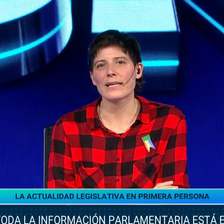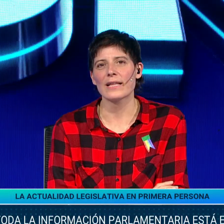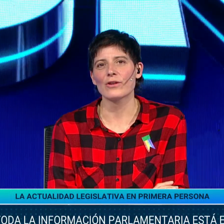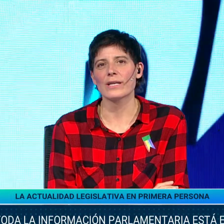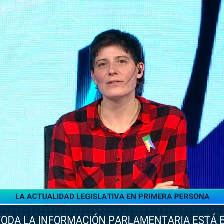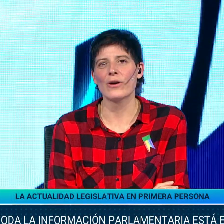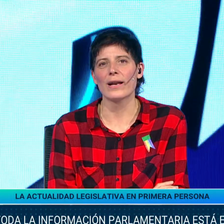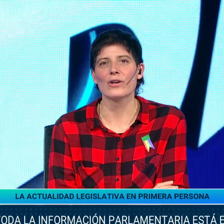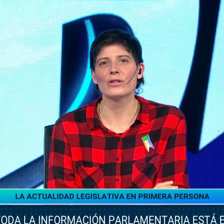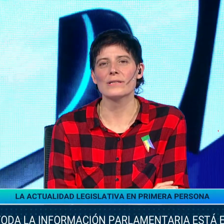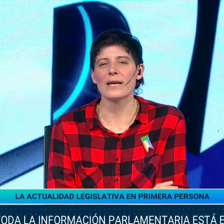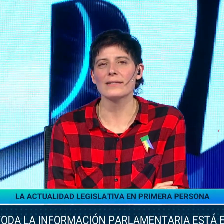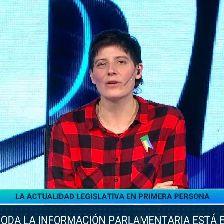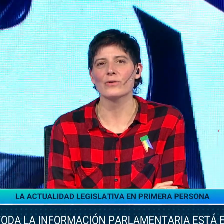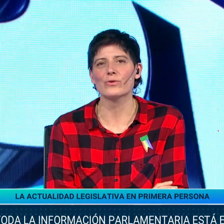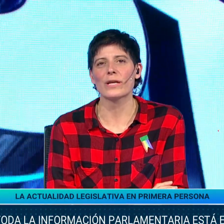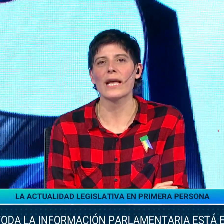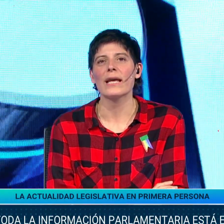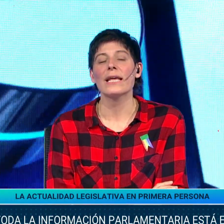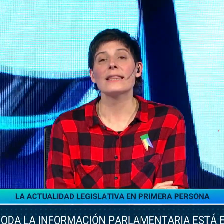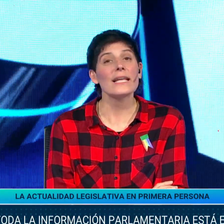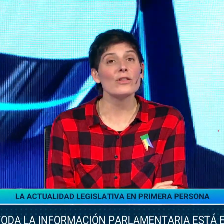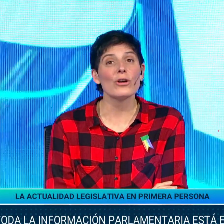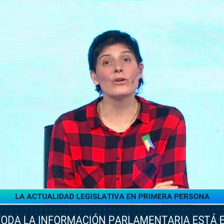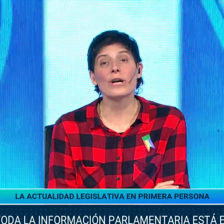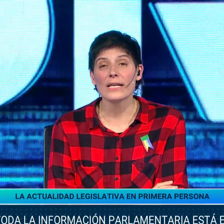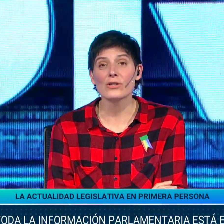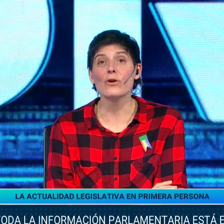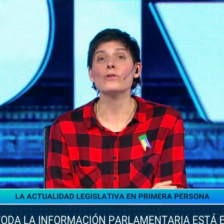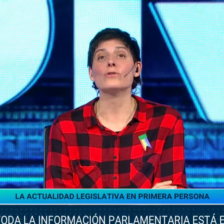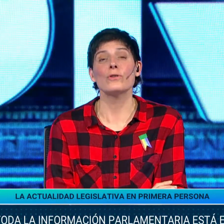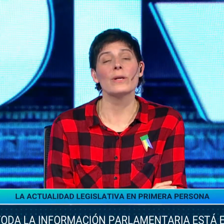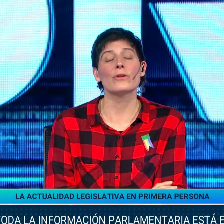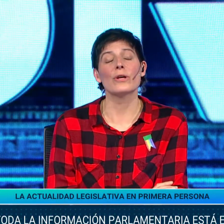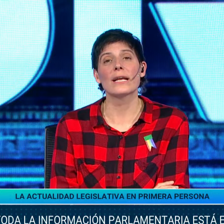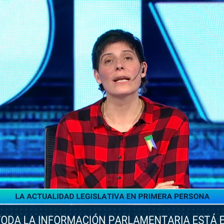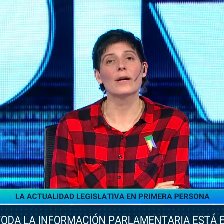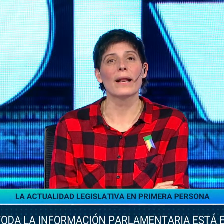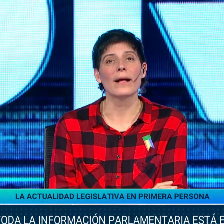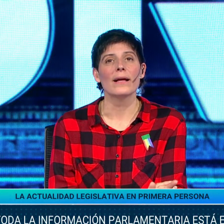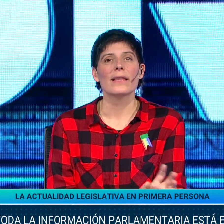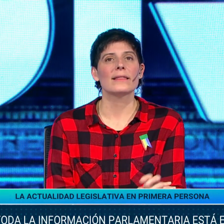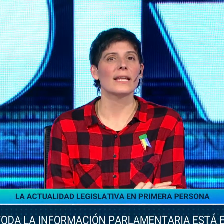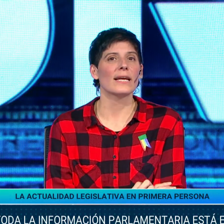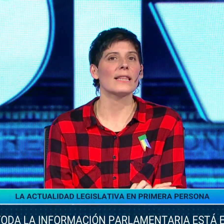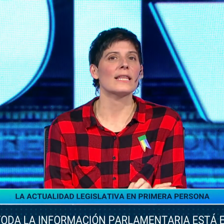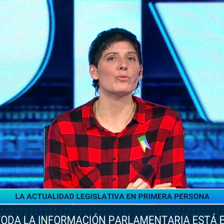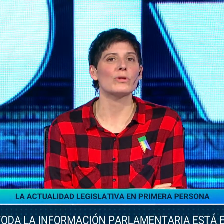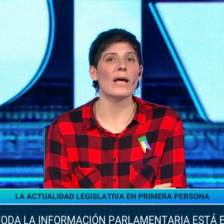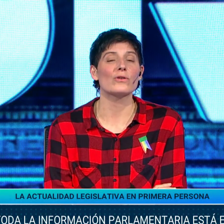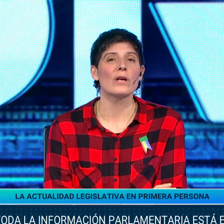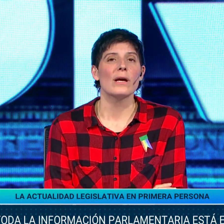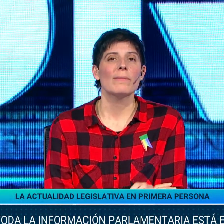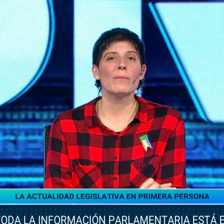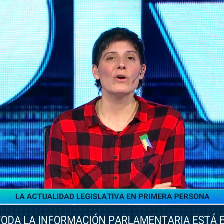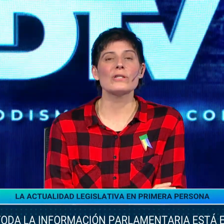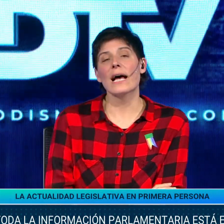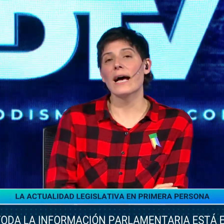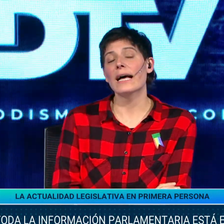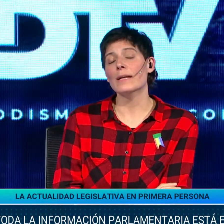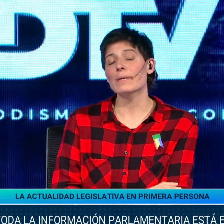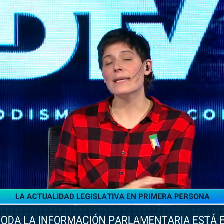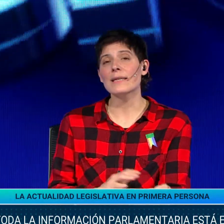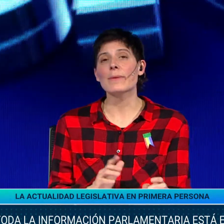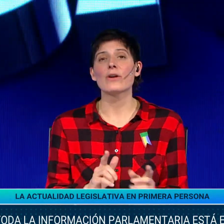estaremos aquí dándoles todas las noticias de lo que sucede dentro del Congreso, sobre todo aquí en la Cámara de Diputados.